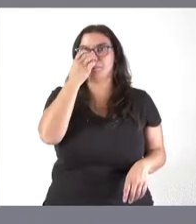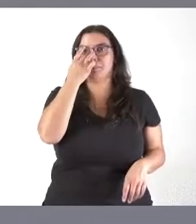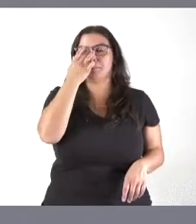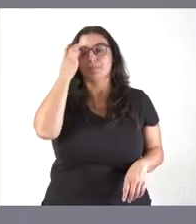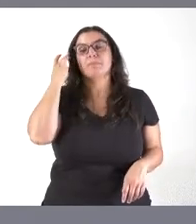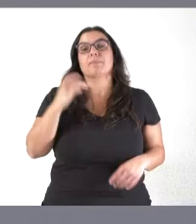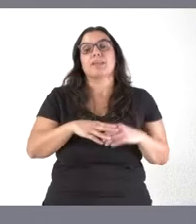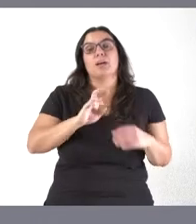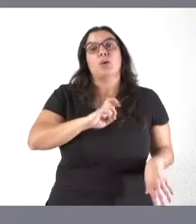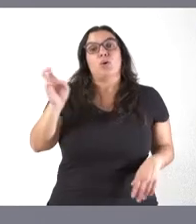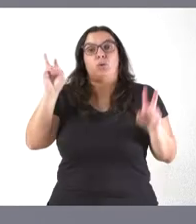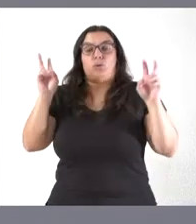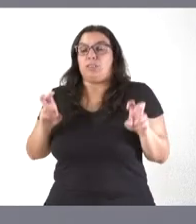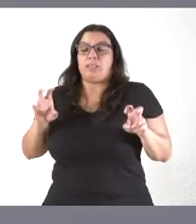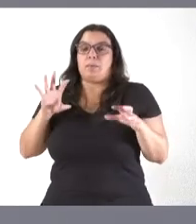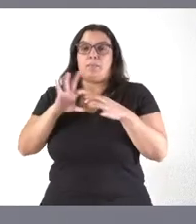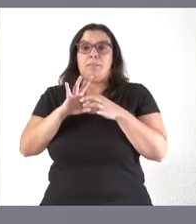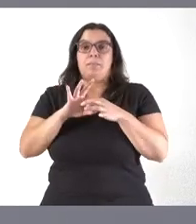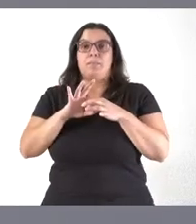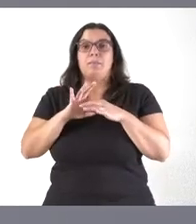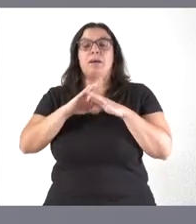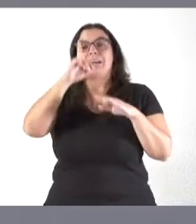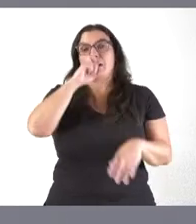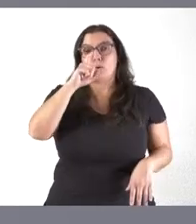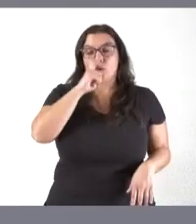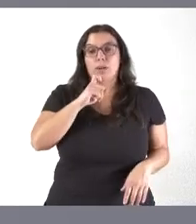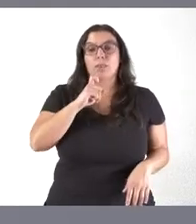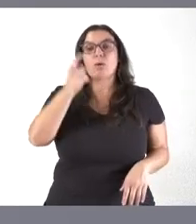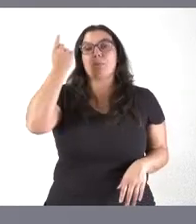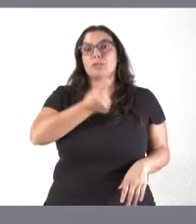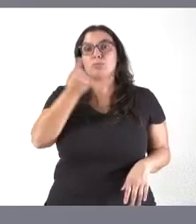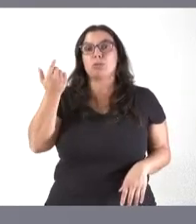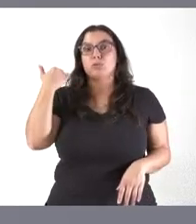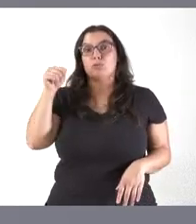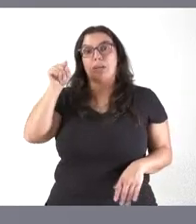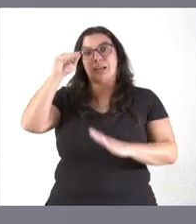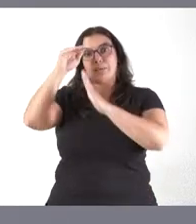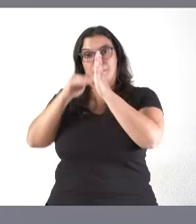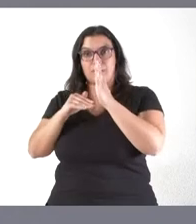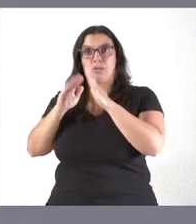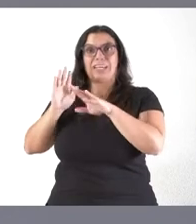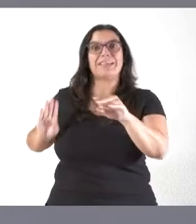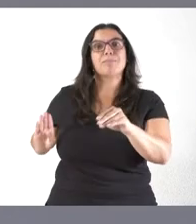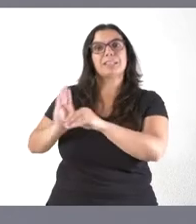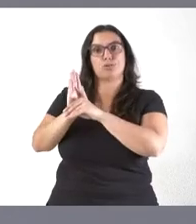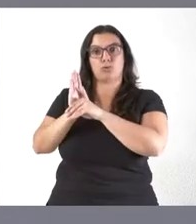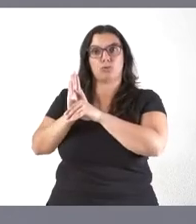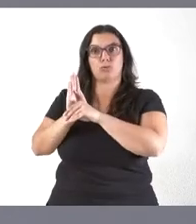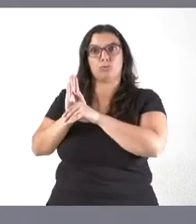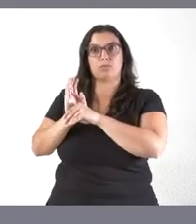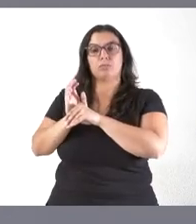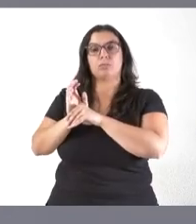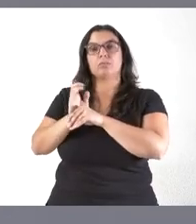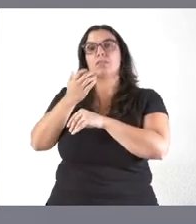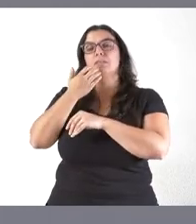ya en otro orden de cosas finalmente a recordar que el presupuesto en Soria baja en términos de inversiones respecto de lo presenta